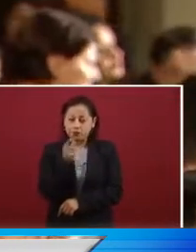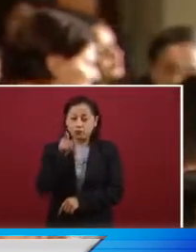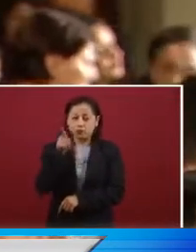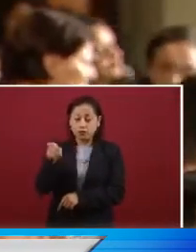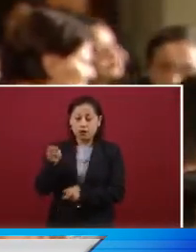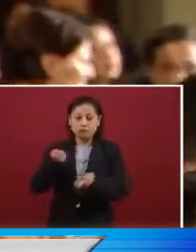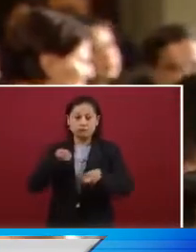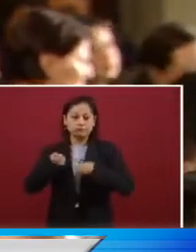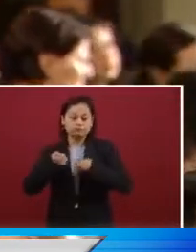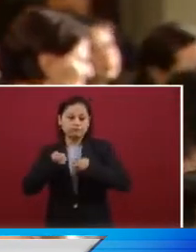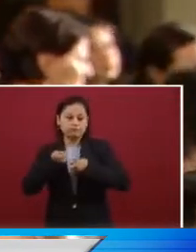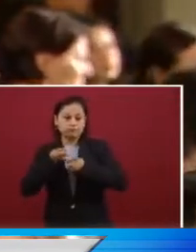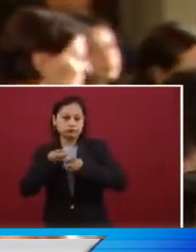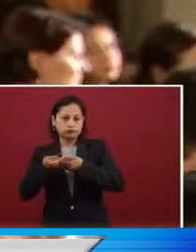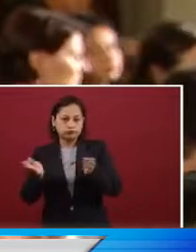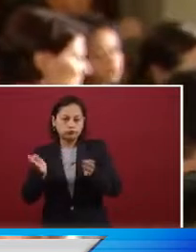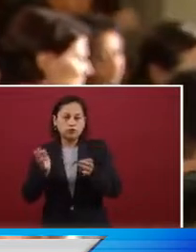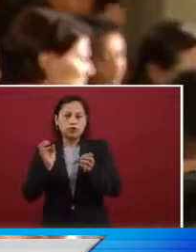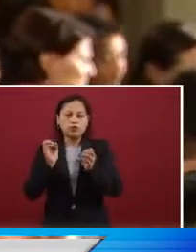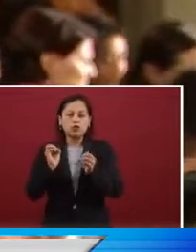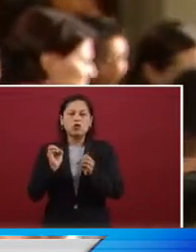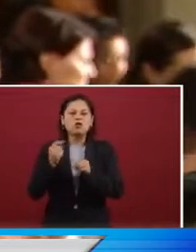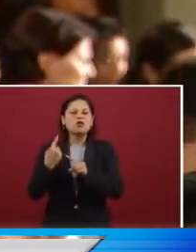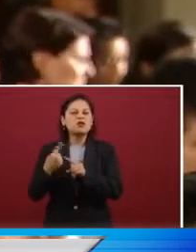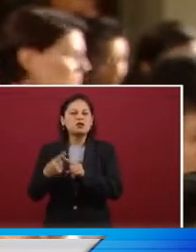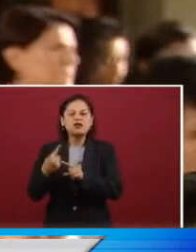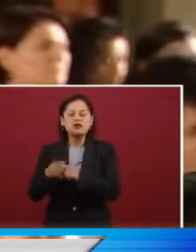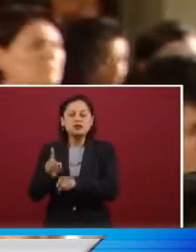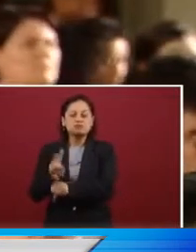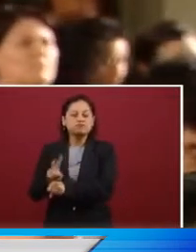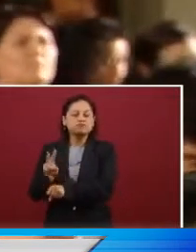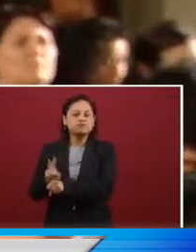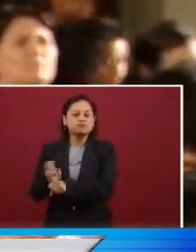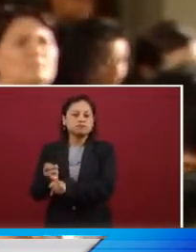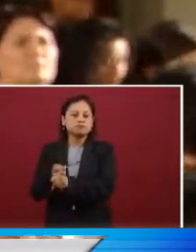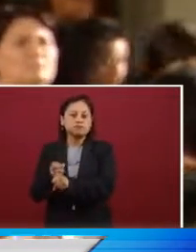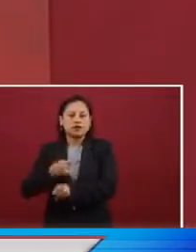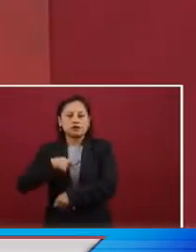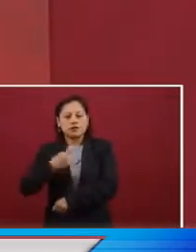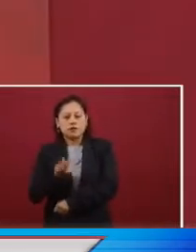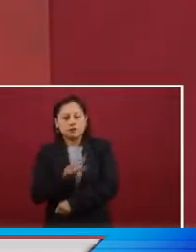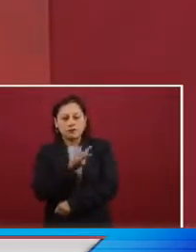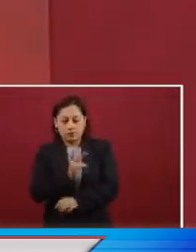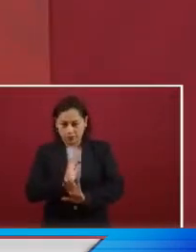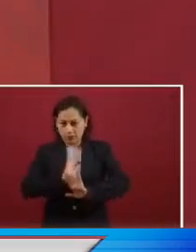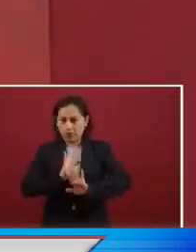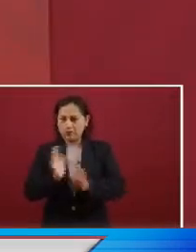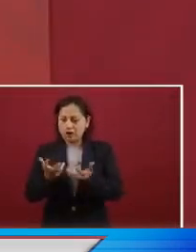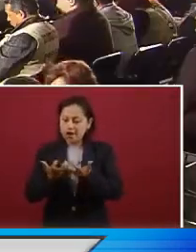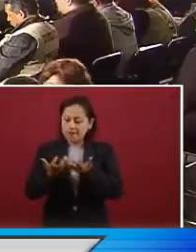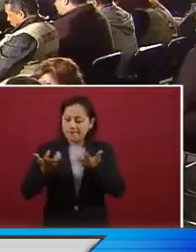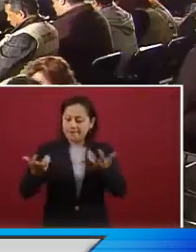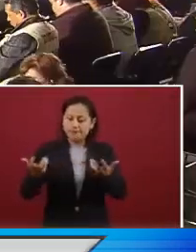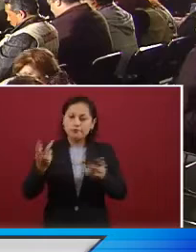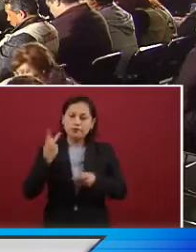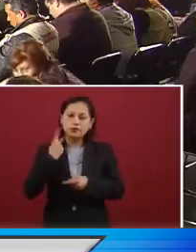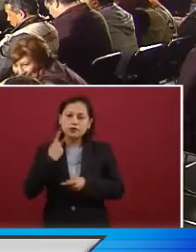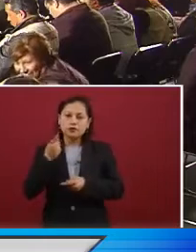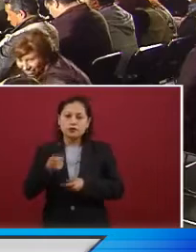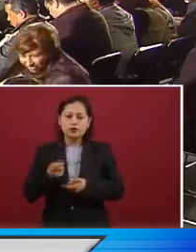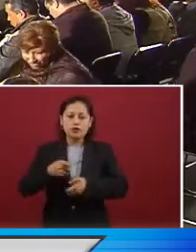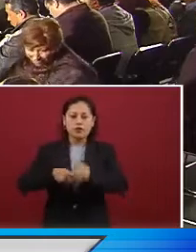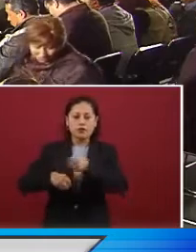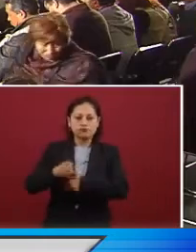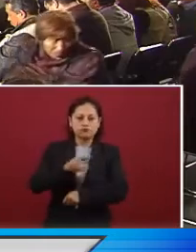que la Fiscalía General de la República se conduzca de manera autónoma. Por ejemplo, la Fiscalía atiende la denuncia presentada por Ulises Ruiz,